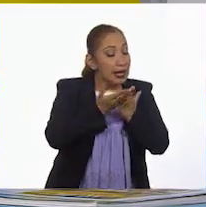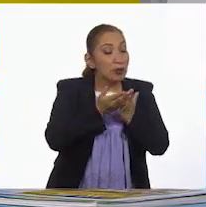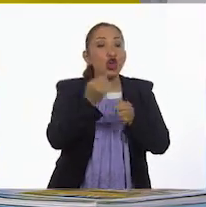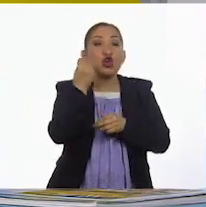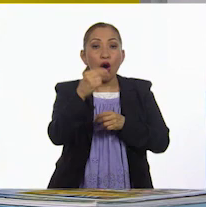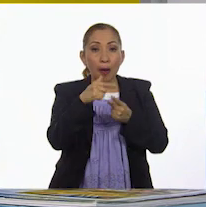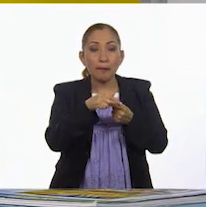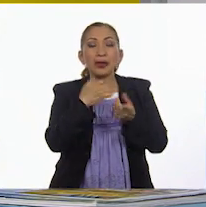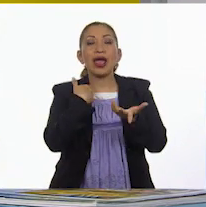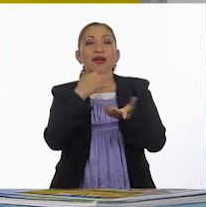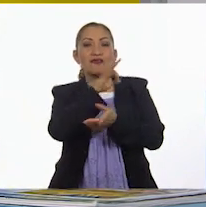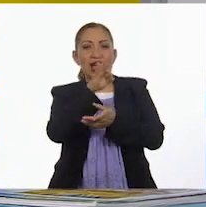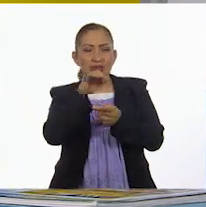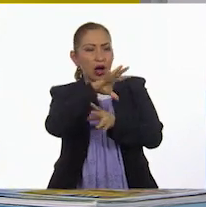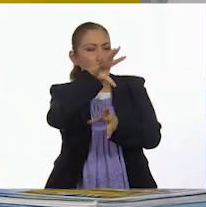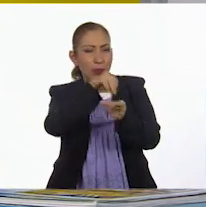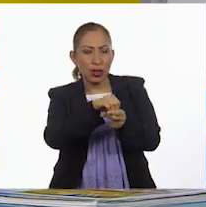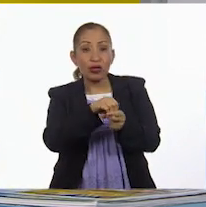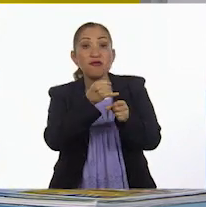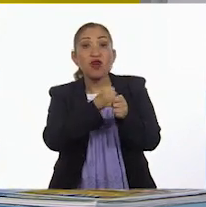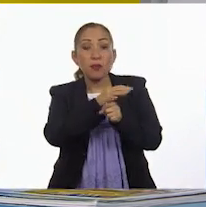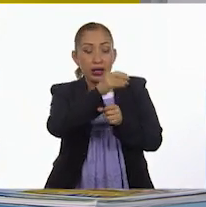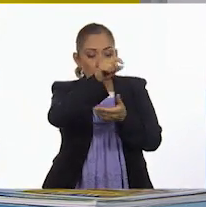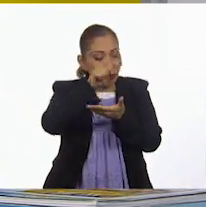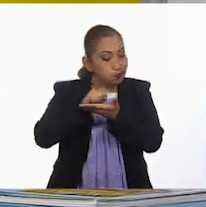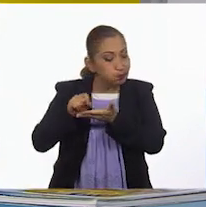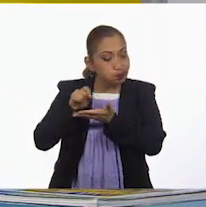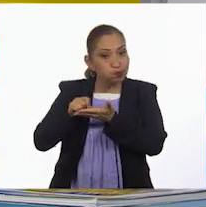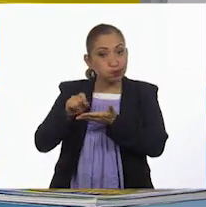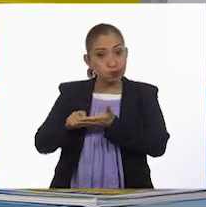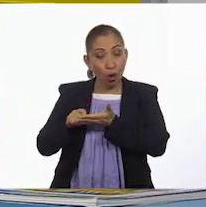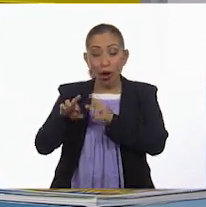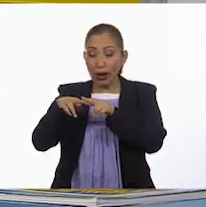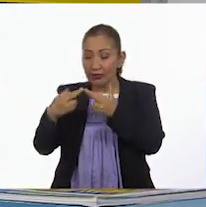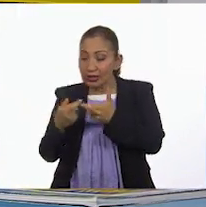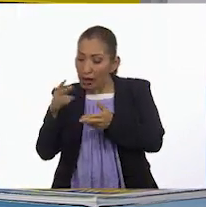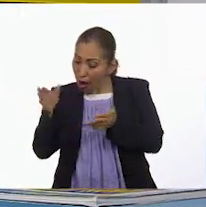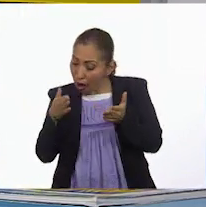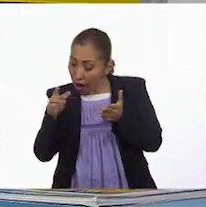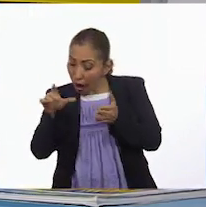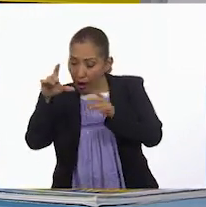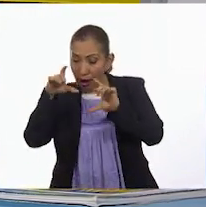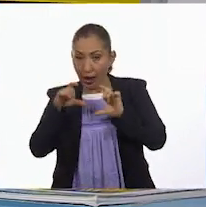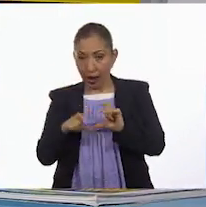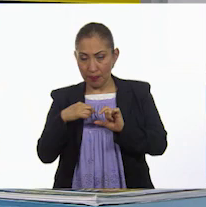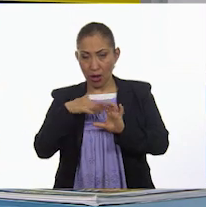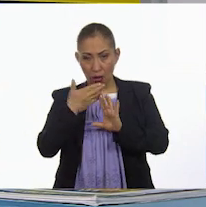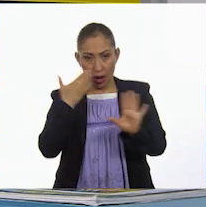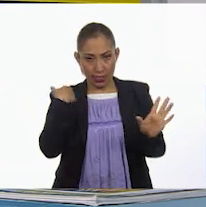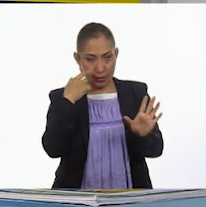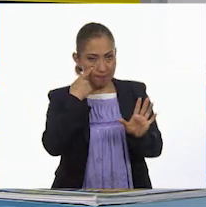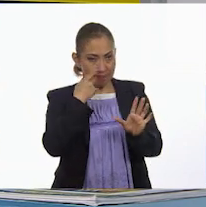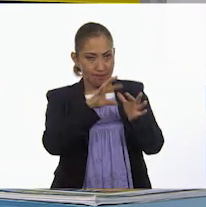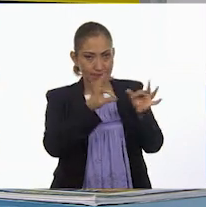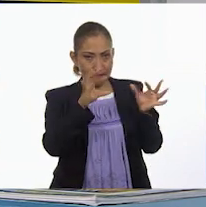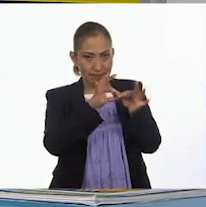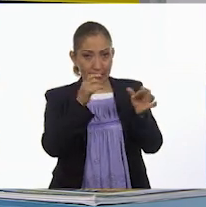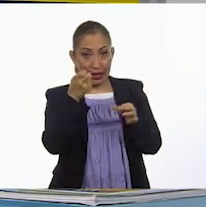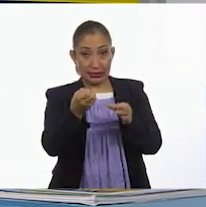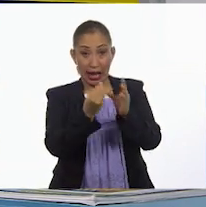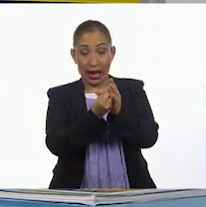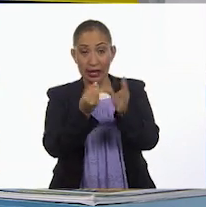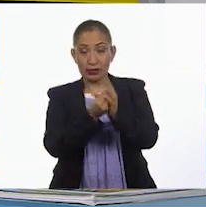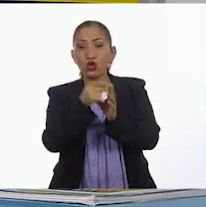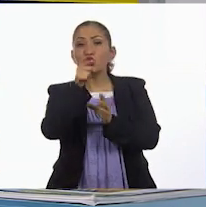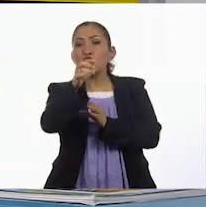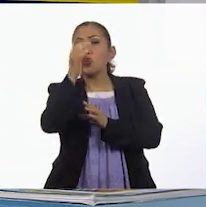pues tienes una idea y yo creo que en casa normalmente lo hacemos así, pero déjame compartirte precisamente ese propósito de esta sesión, que